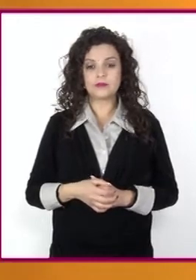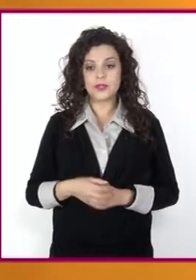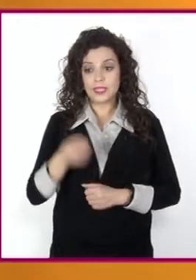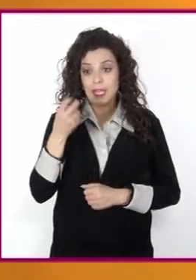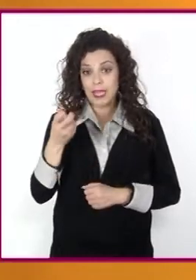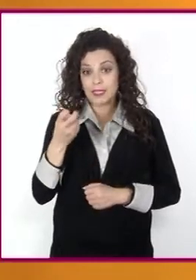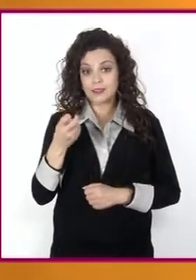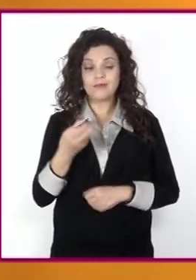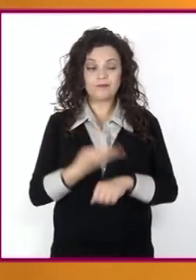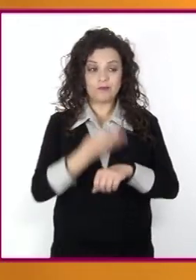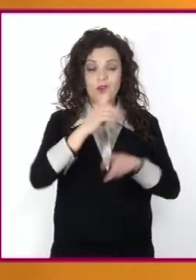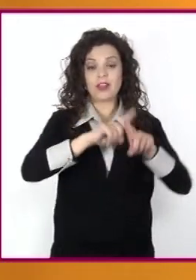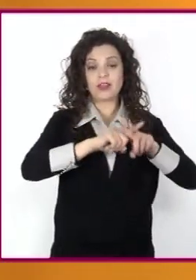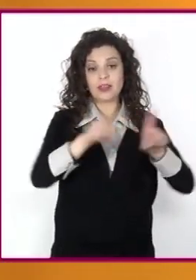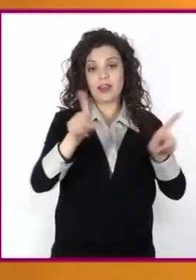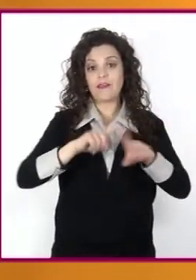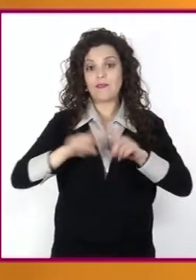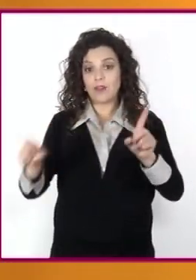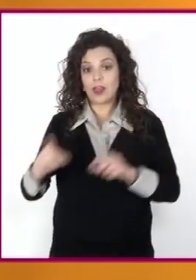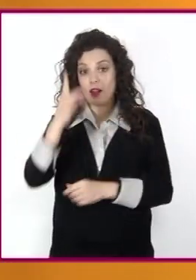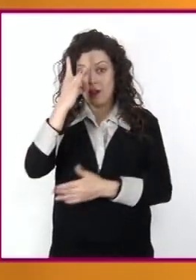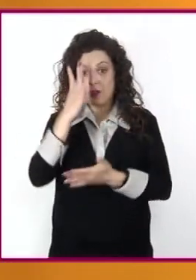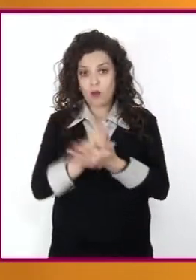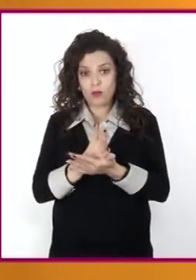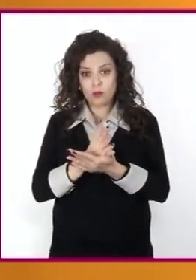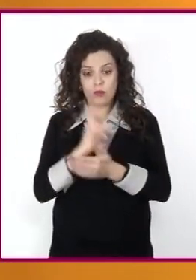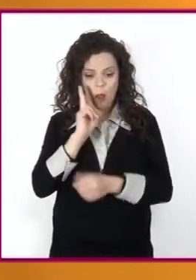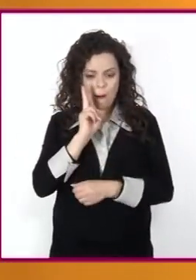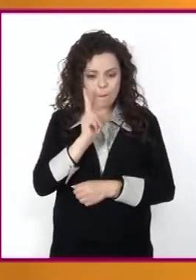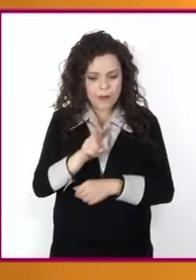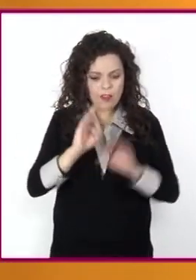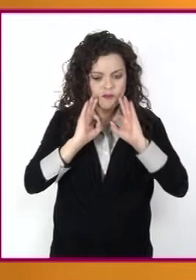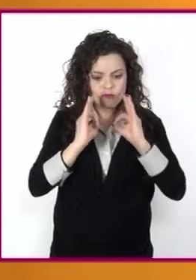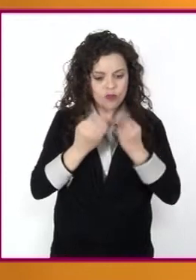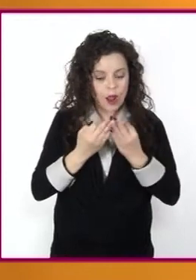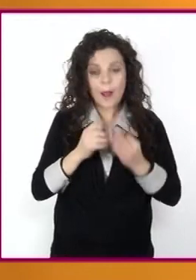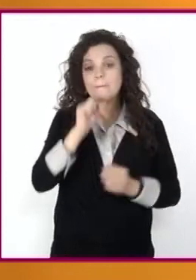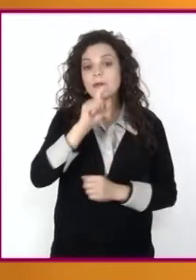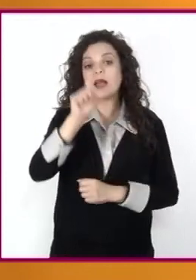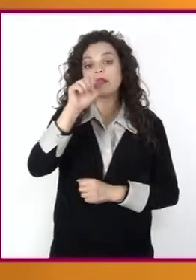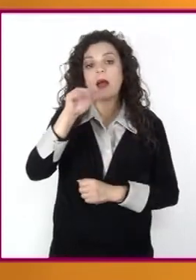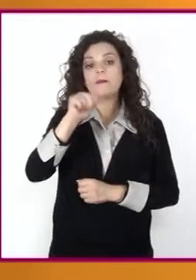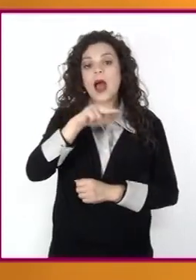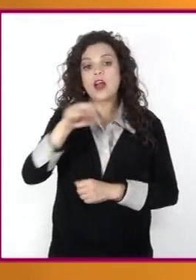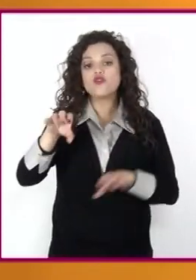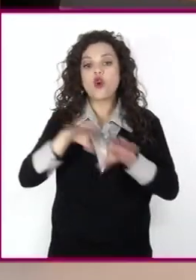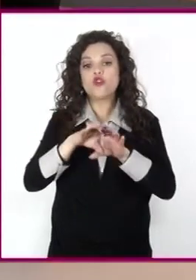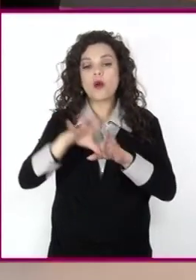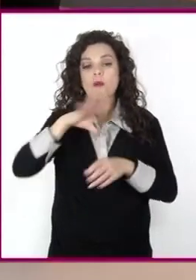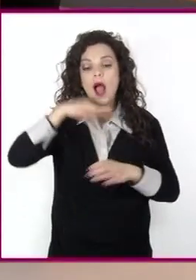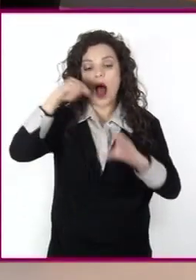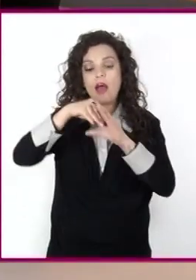muy diferentes no solo en apariencia, sino también en tamaño y composición genética.